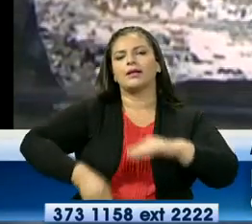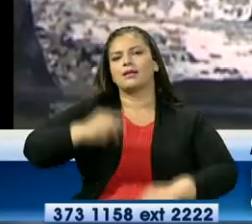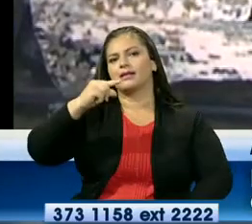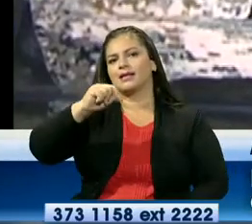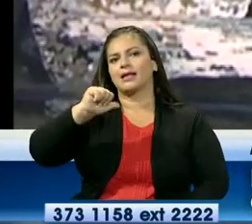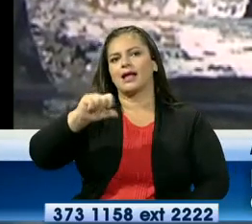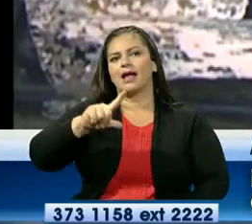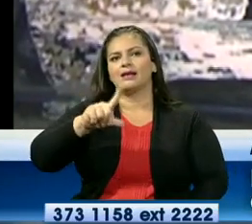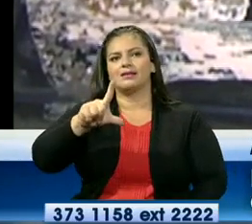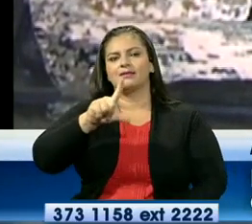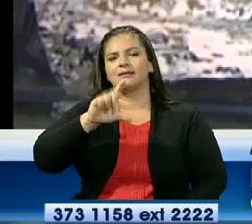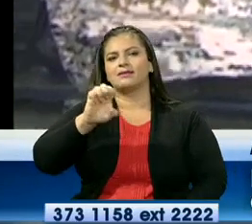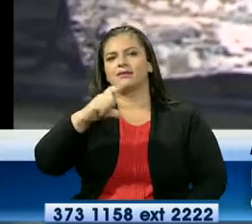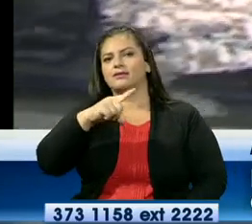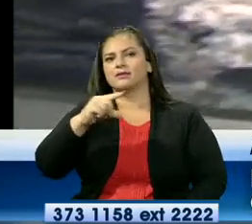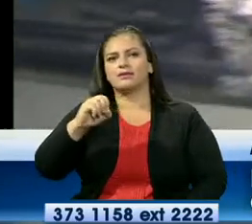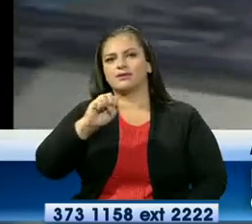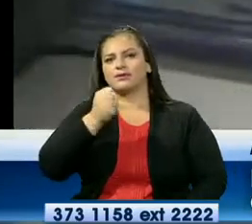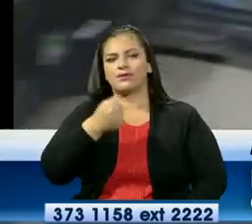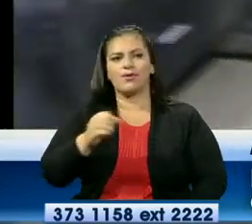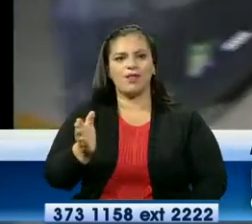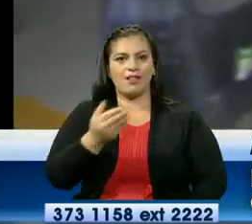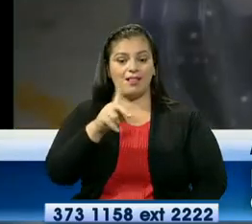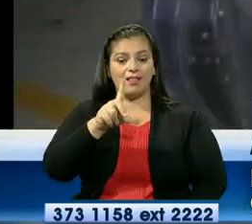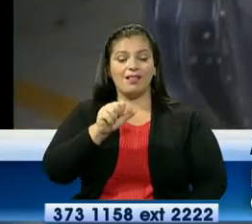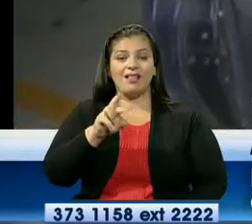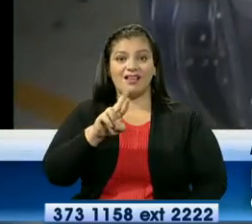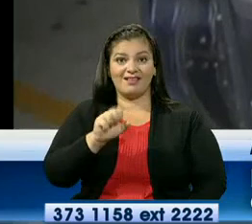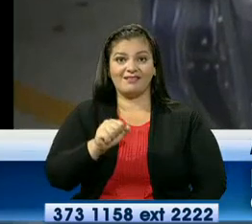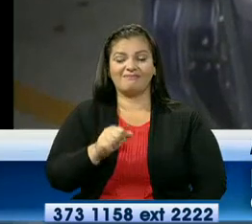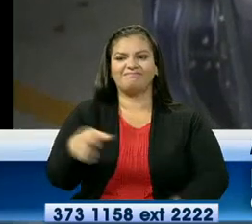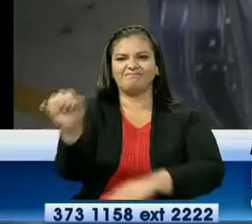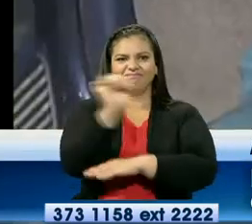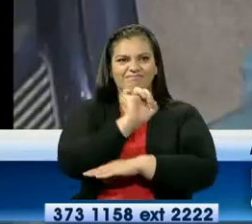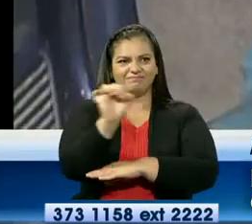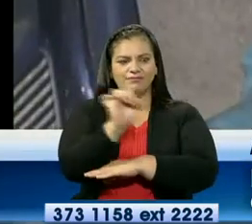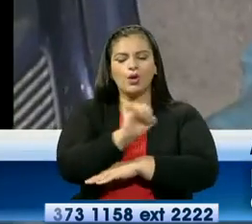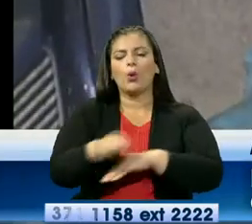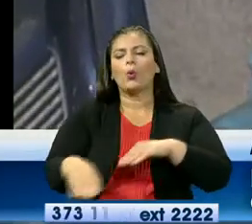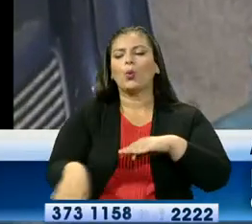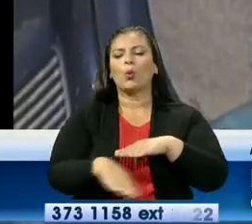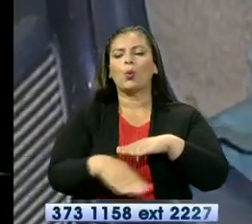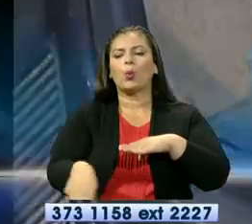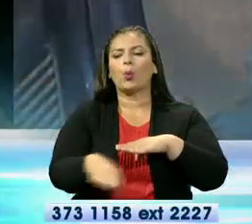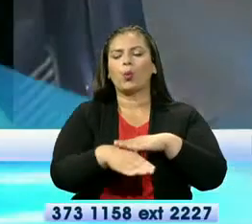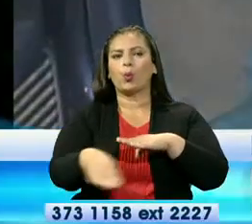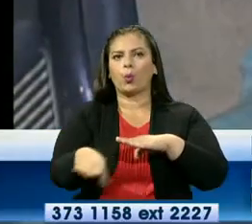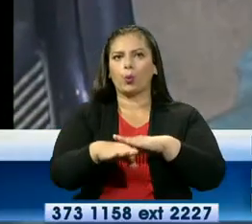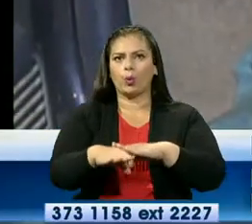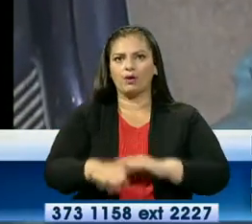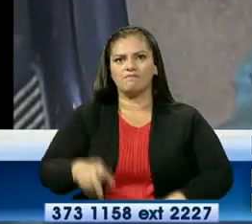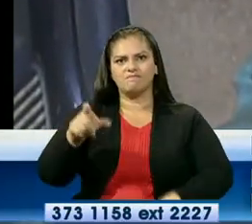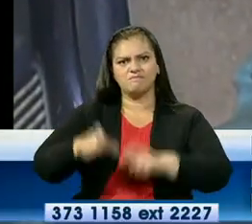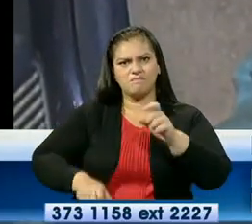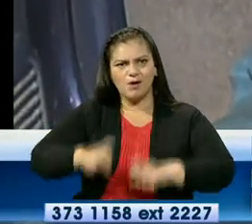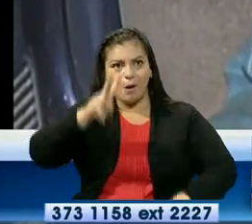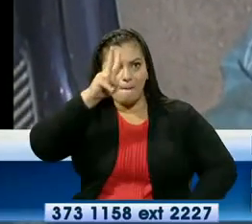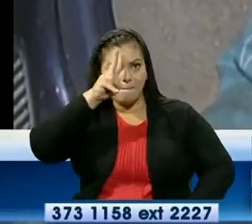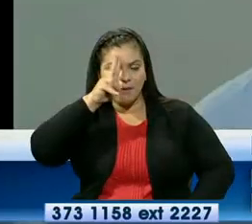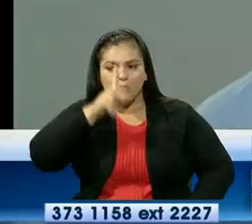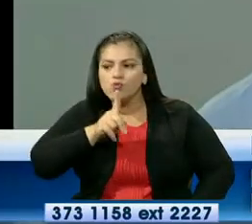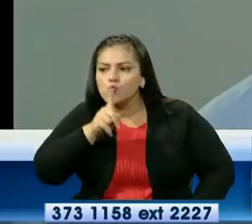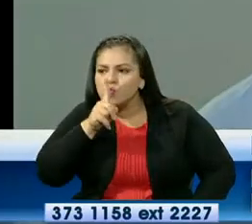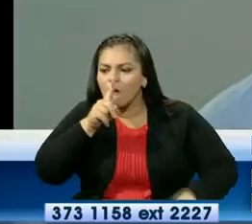Guayaquil. Al parecer, el vehículo estaba siendo acondicionado para ocultar el